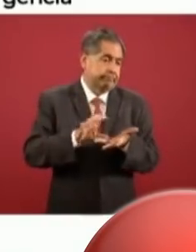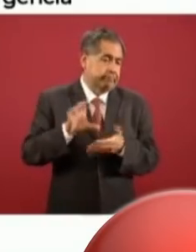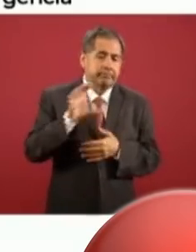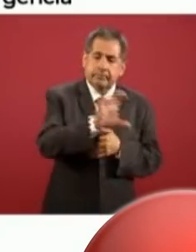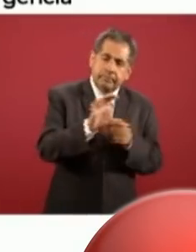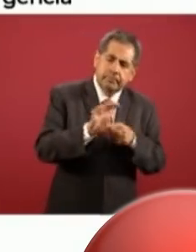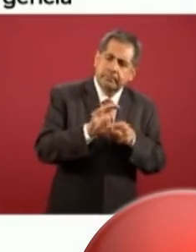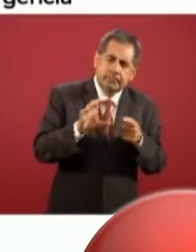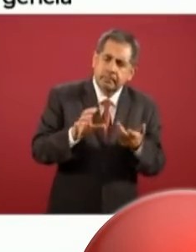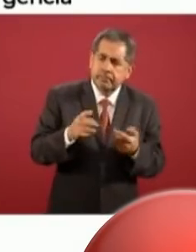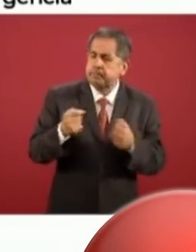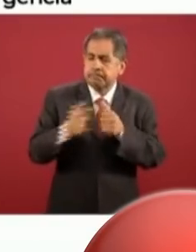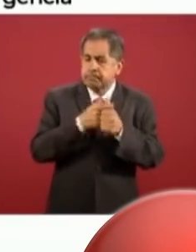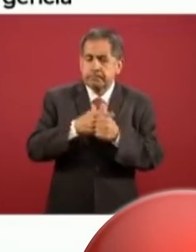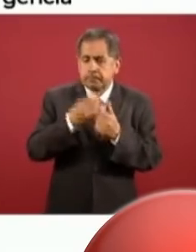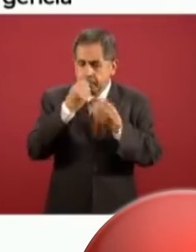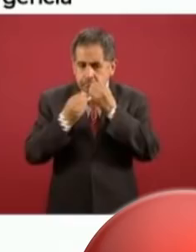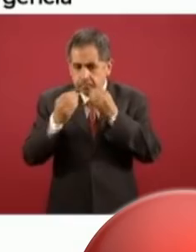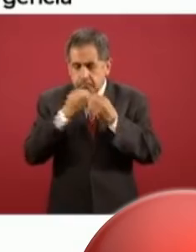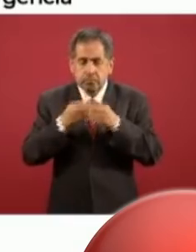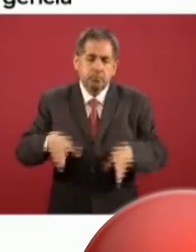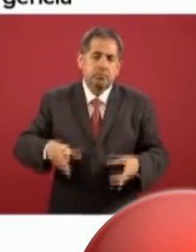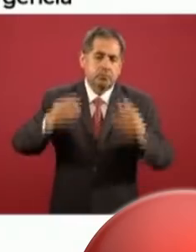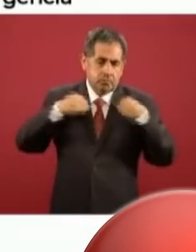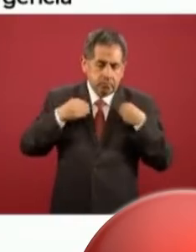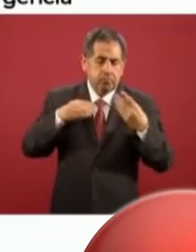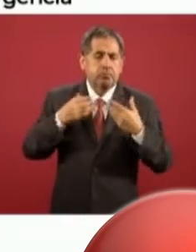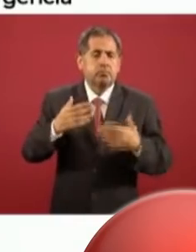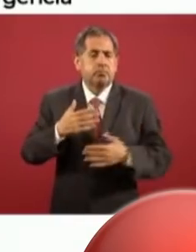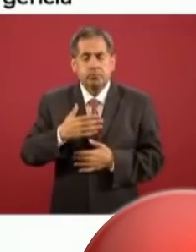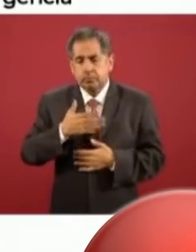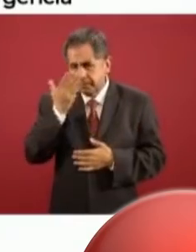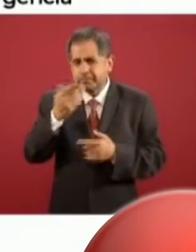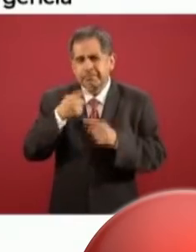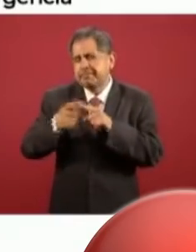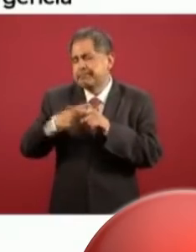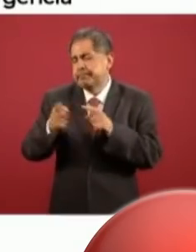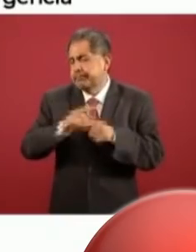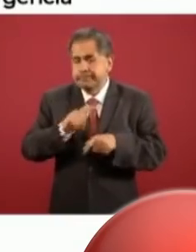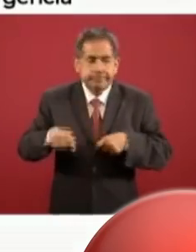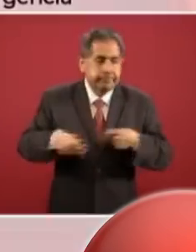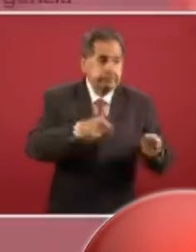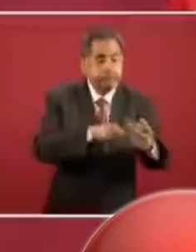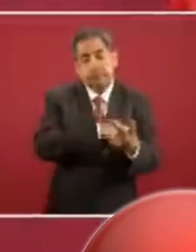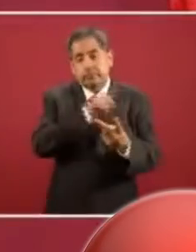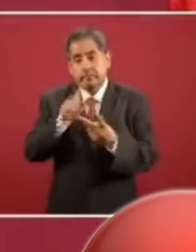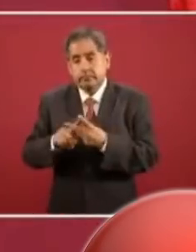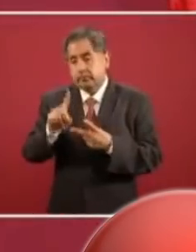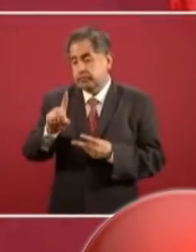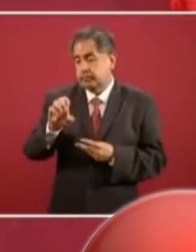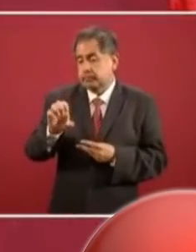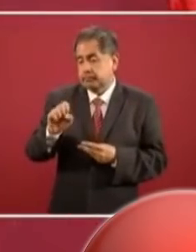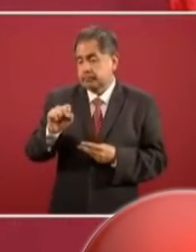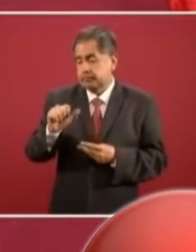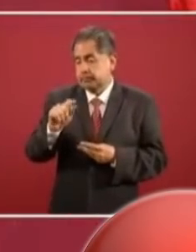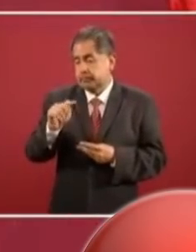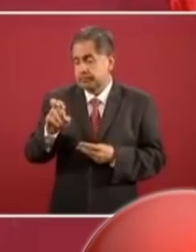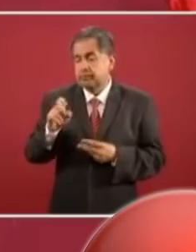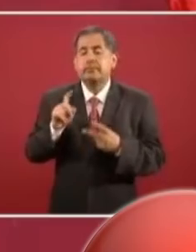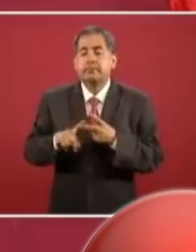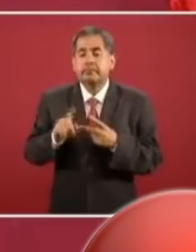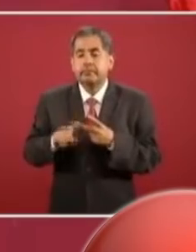la población, despensas, colchas, cobijas. Y la declaratoria de desastre arranca una serie de